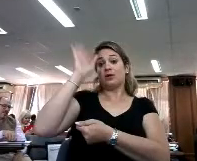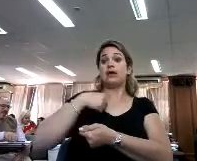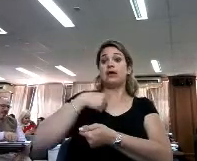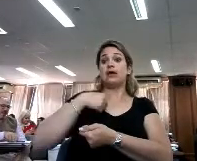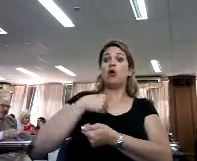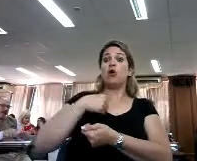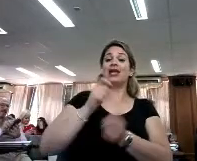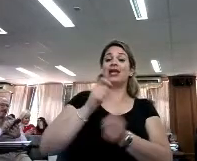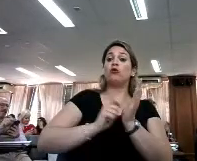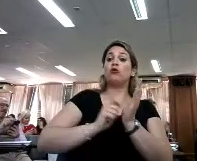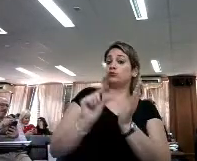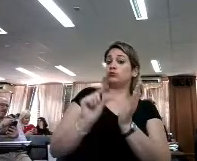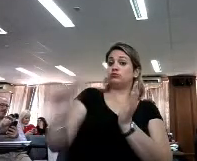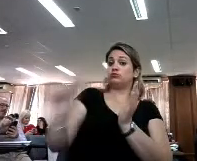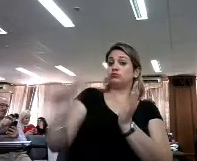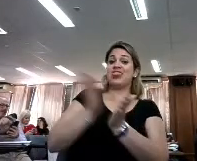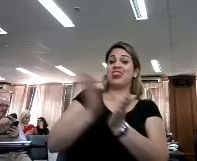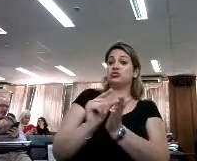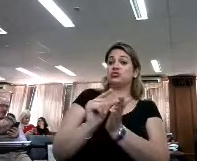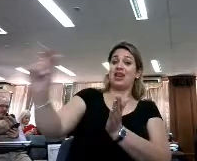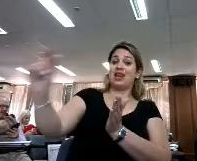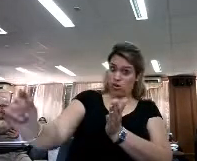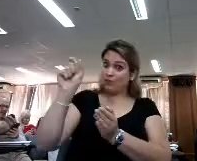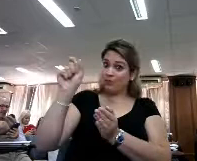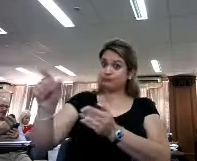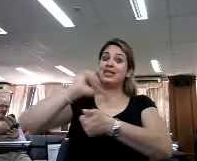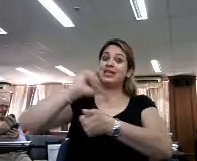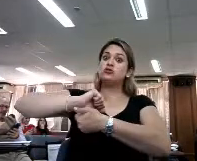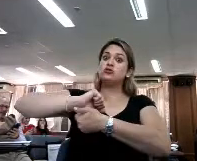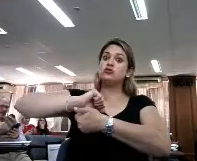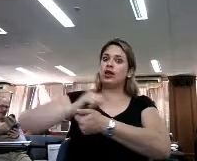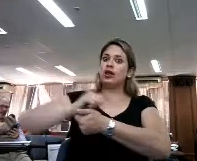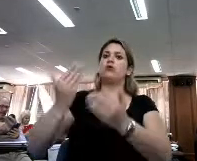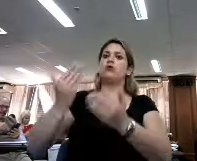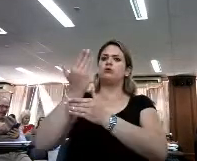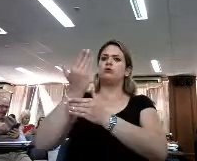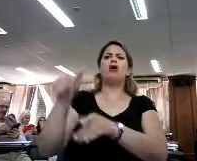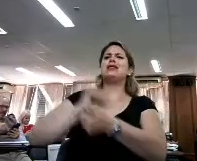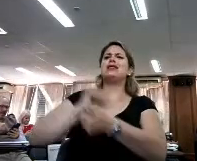editorial los derechos, pero la editorial ya no existe.